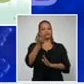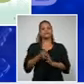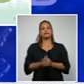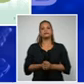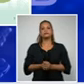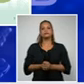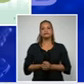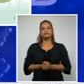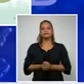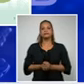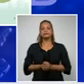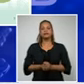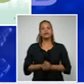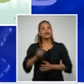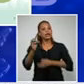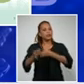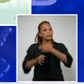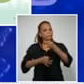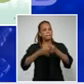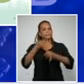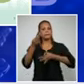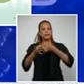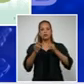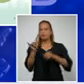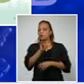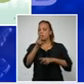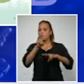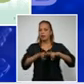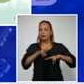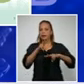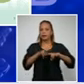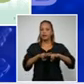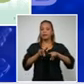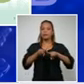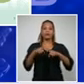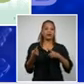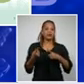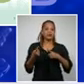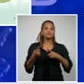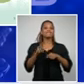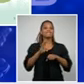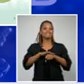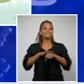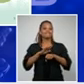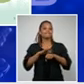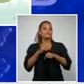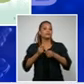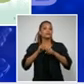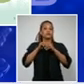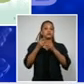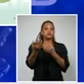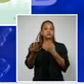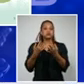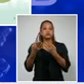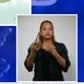también ocurre en La Habana por el movimiento, por la división